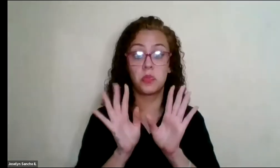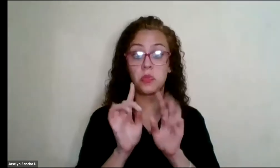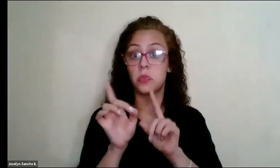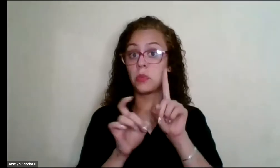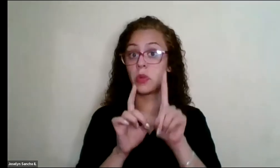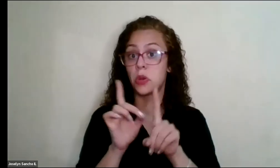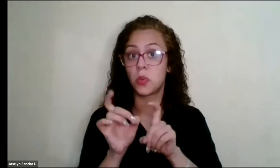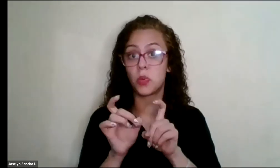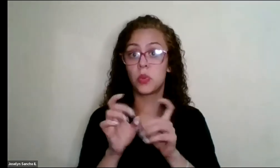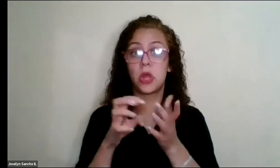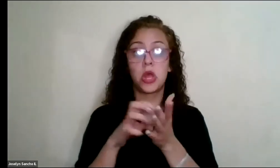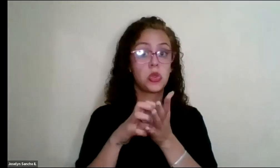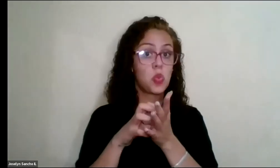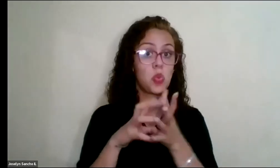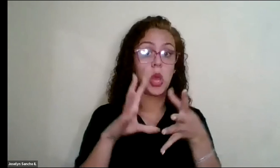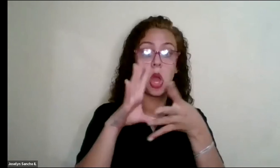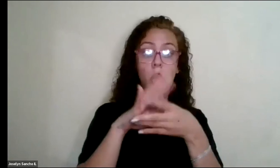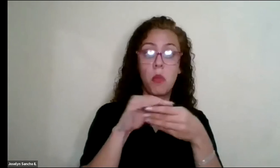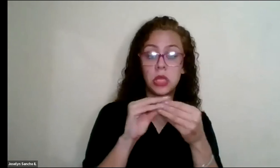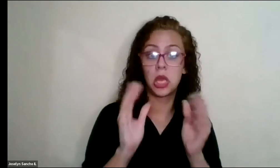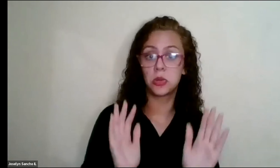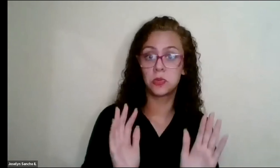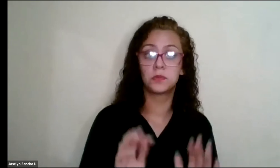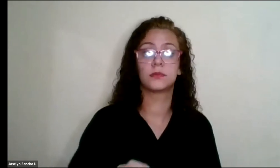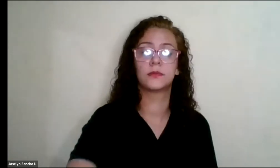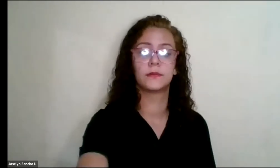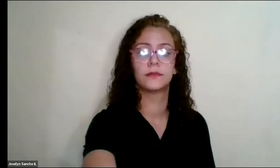No tienen más comentarios.